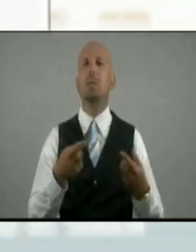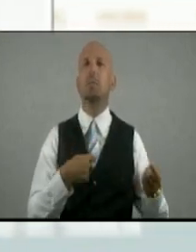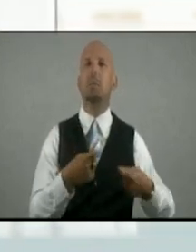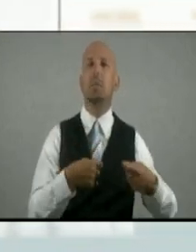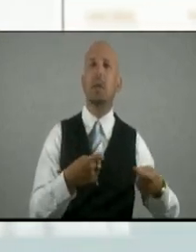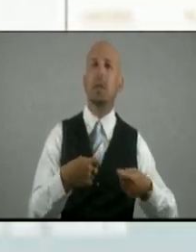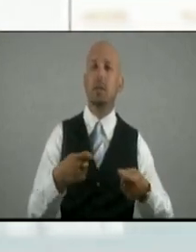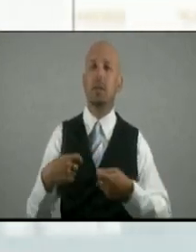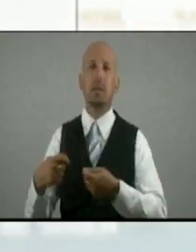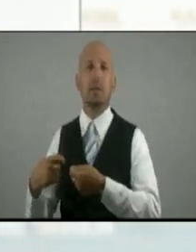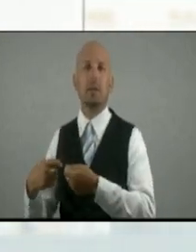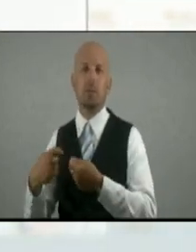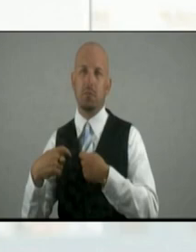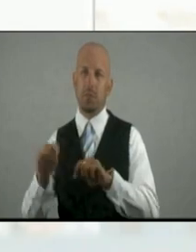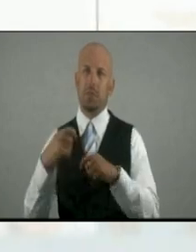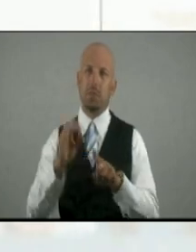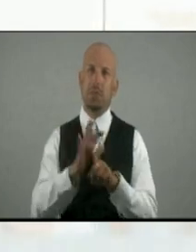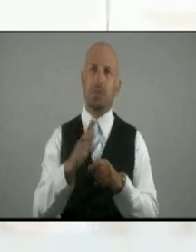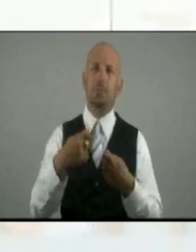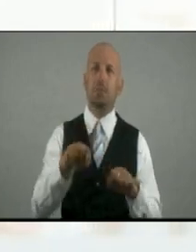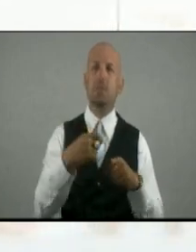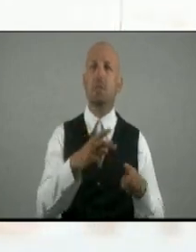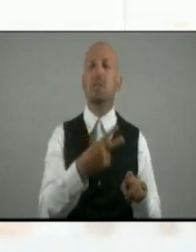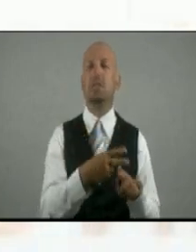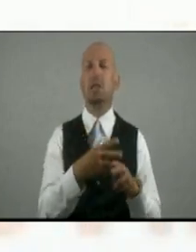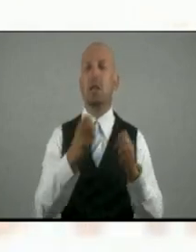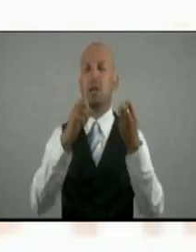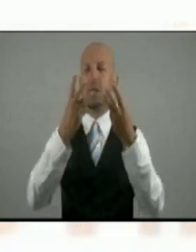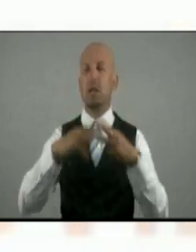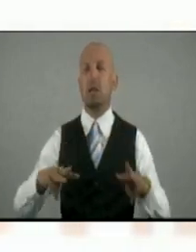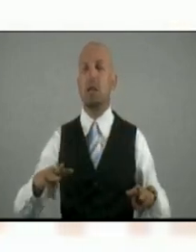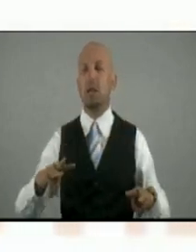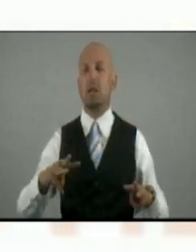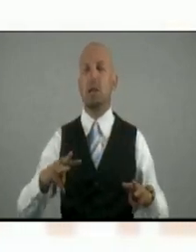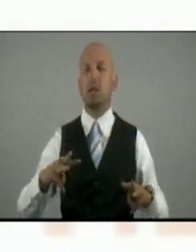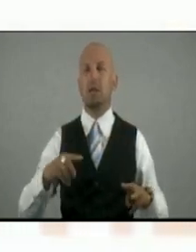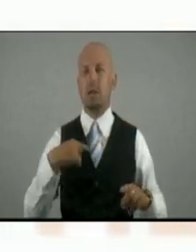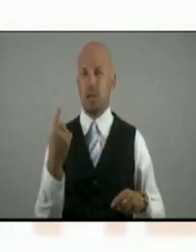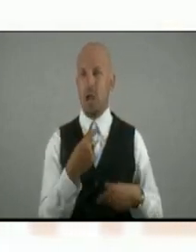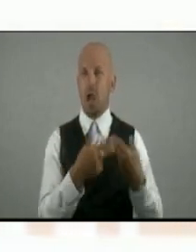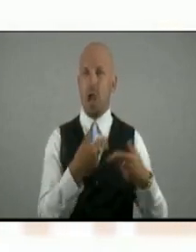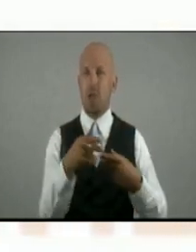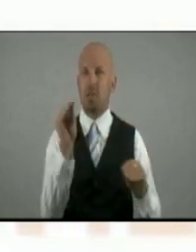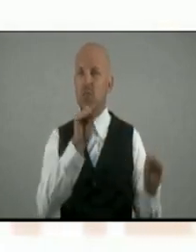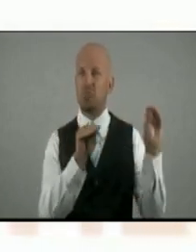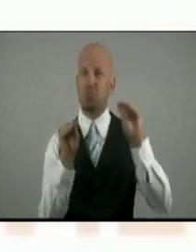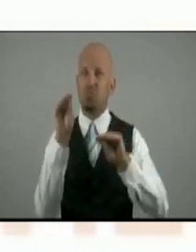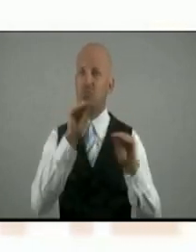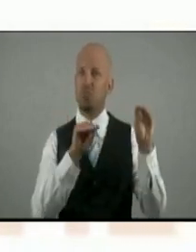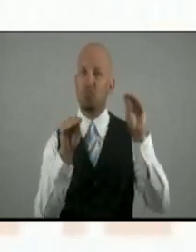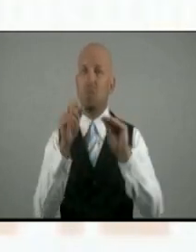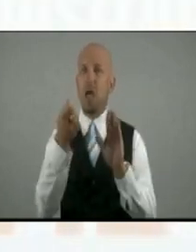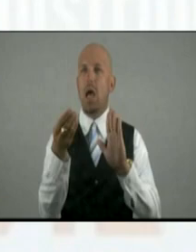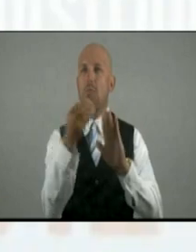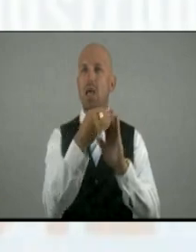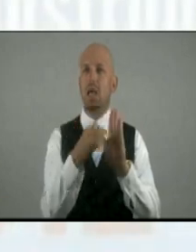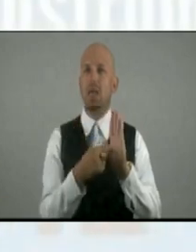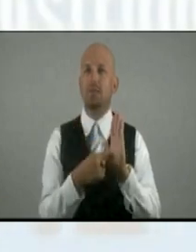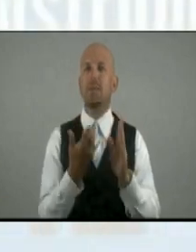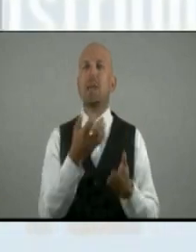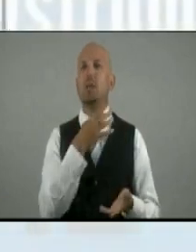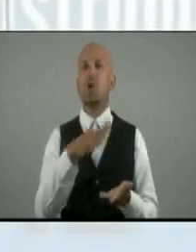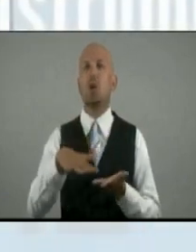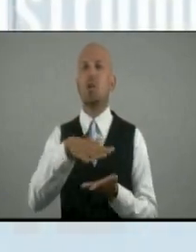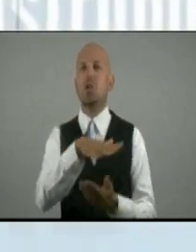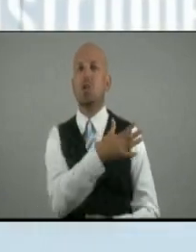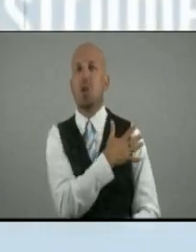producto ya a partir de la plataforma digital que nosotros hemos venido implementando como es en zona